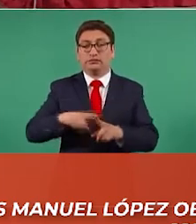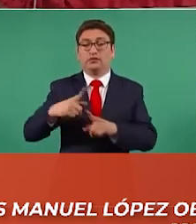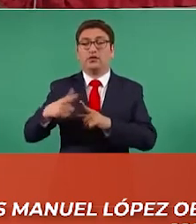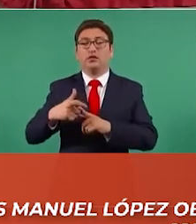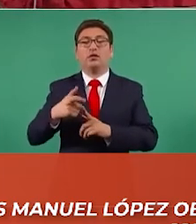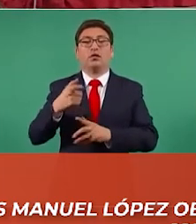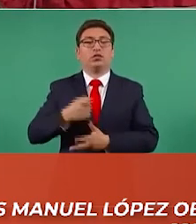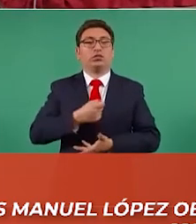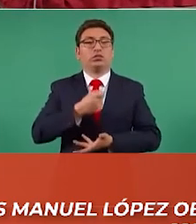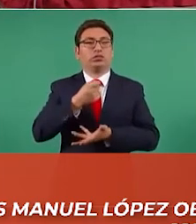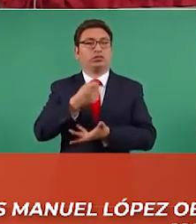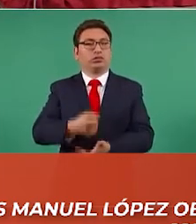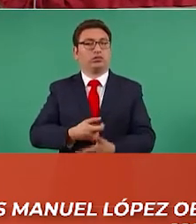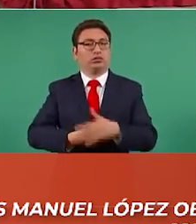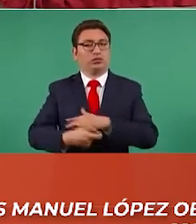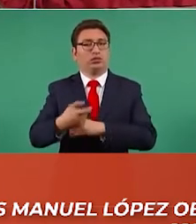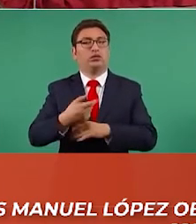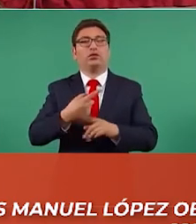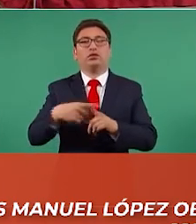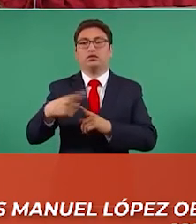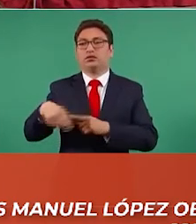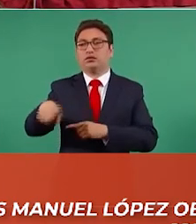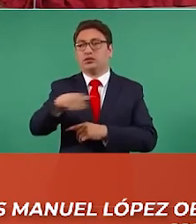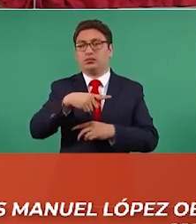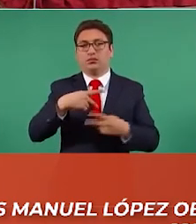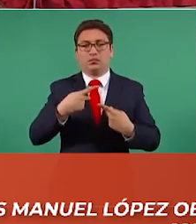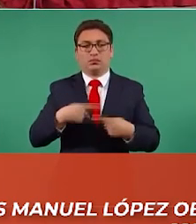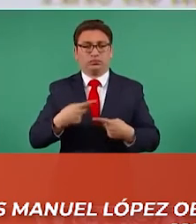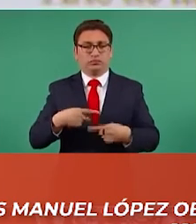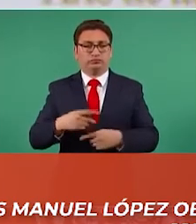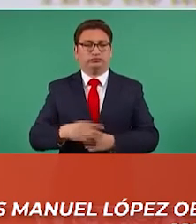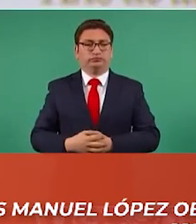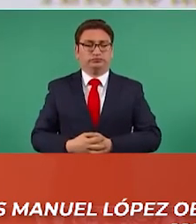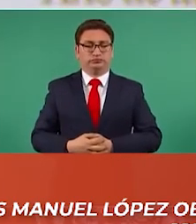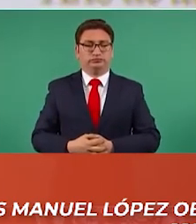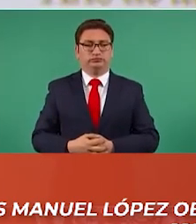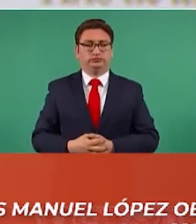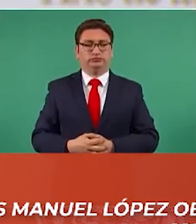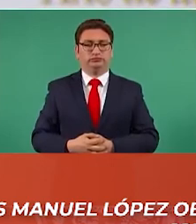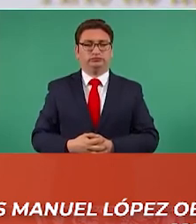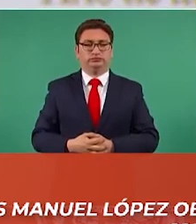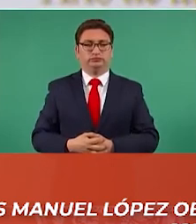dinero a legisladores